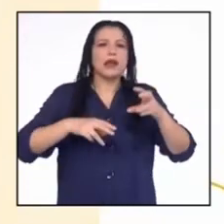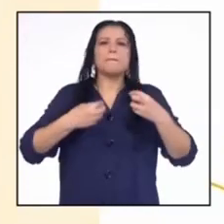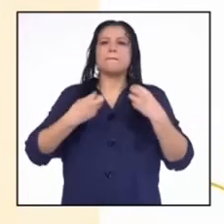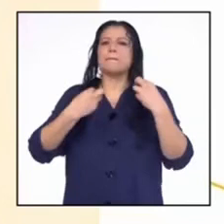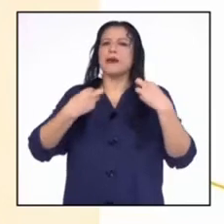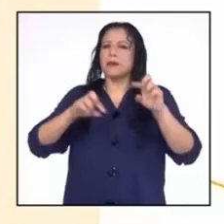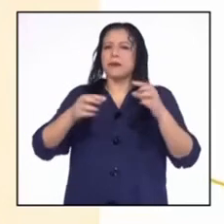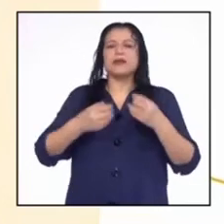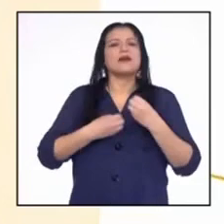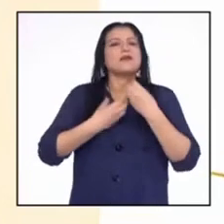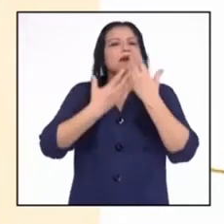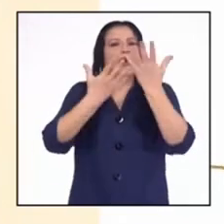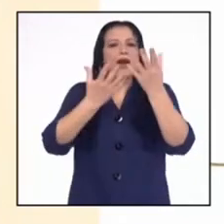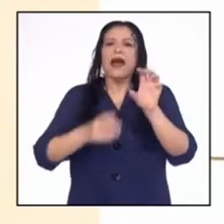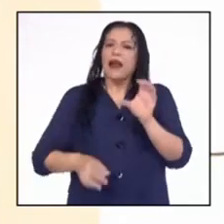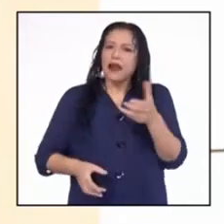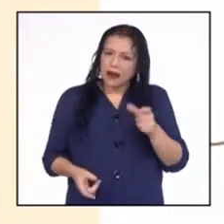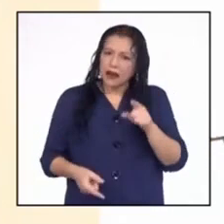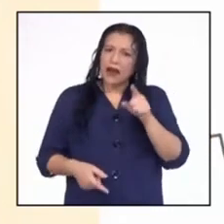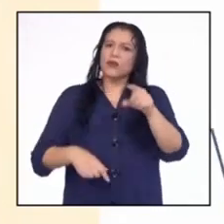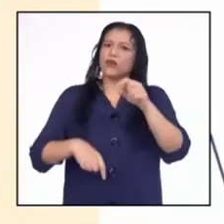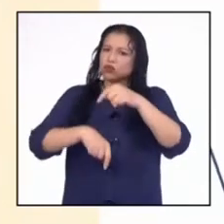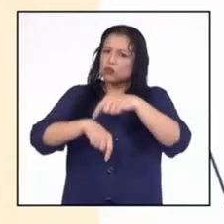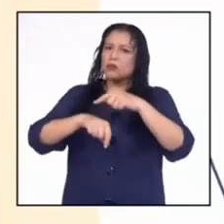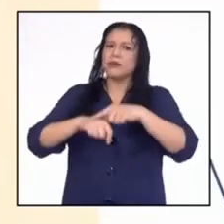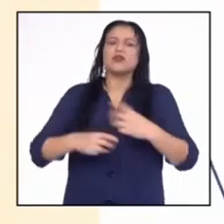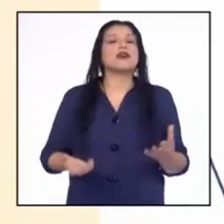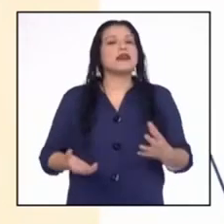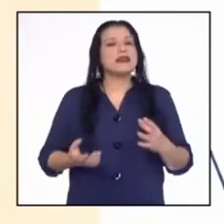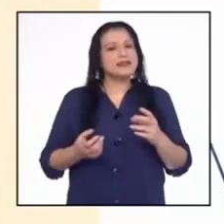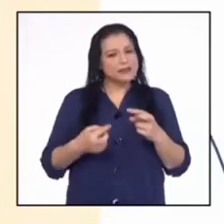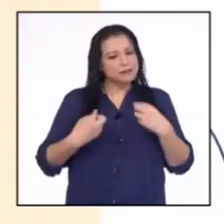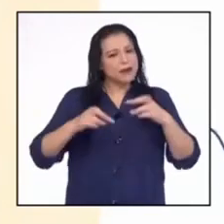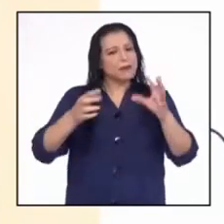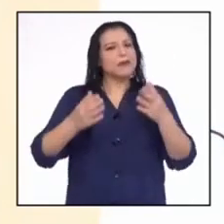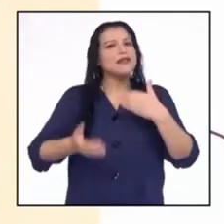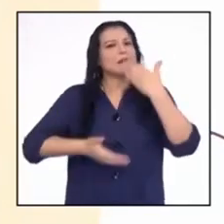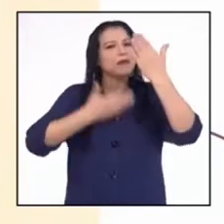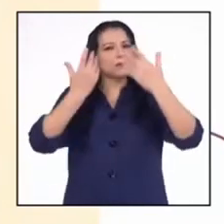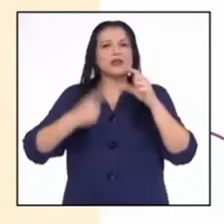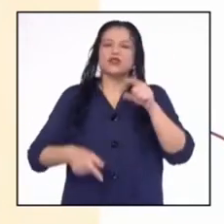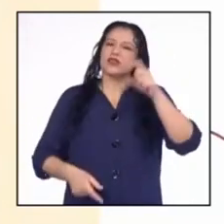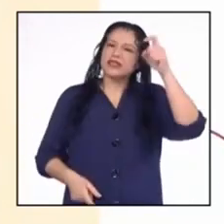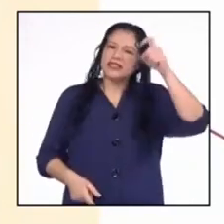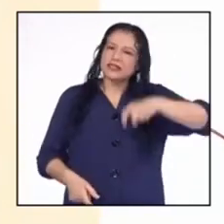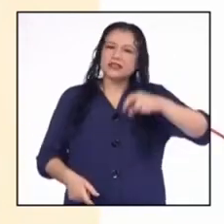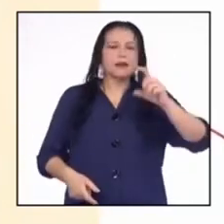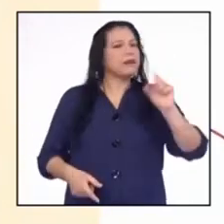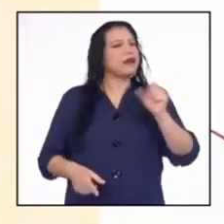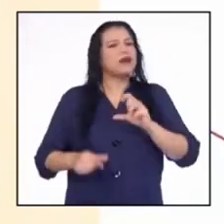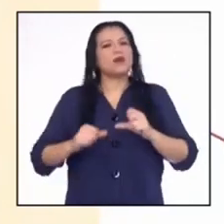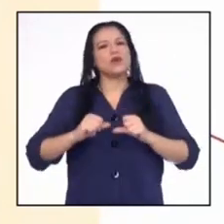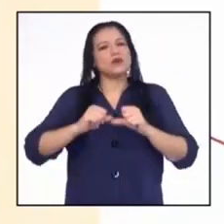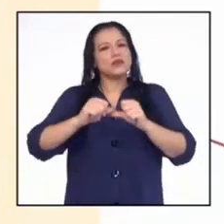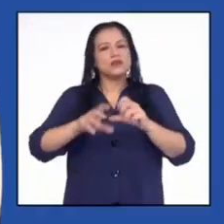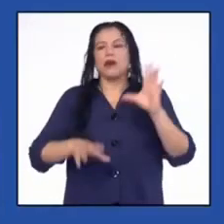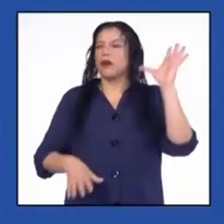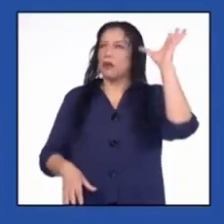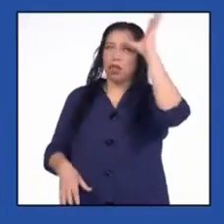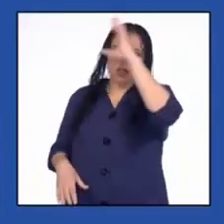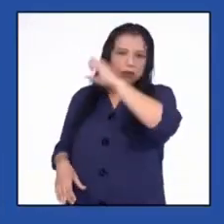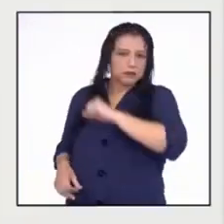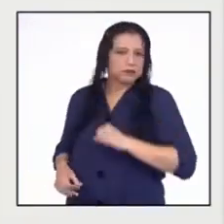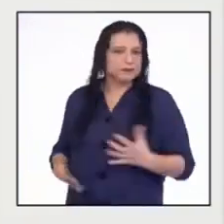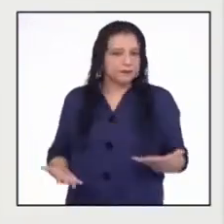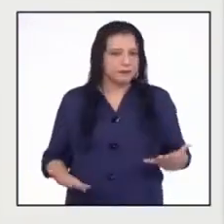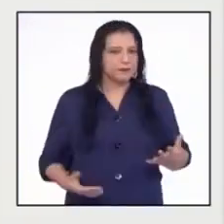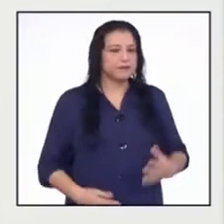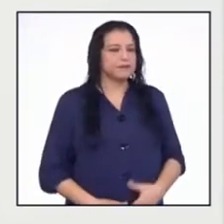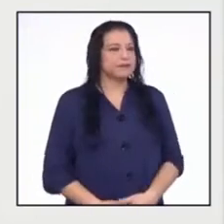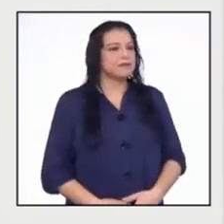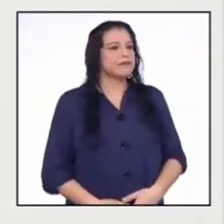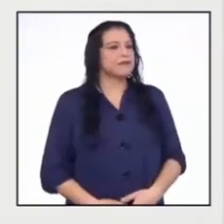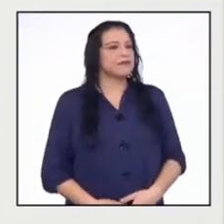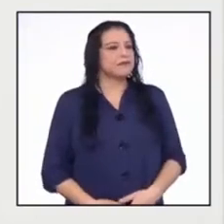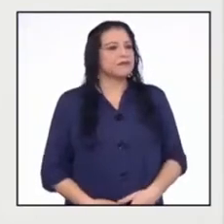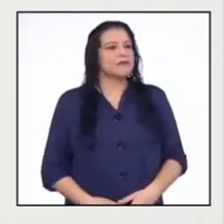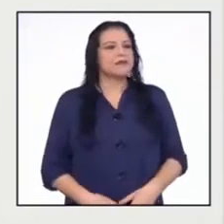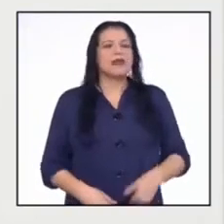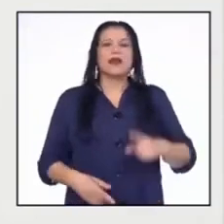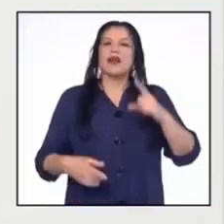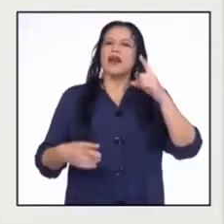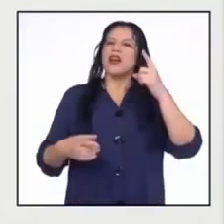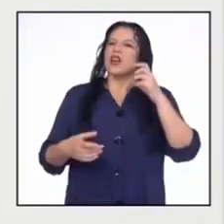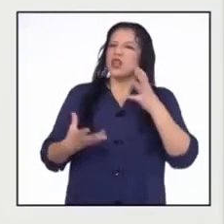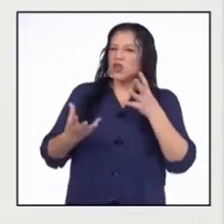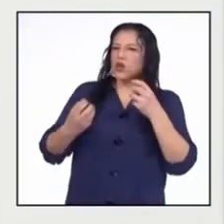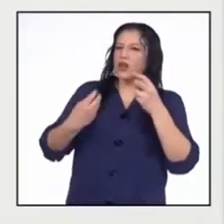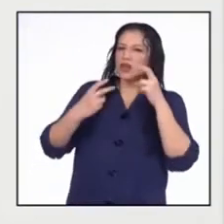es un espacio que lo permite y por ello lo necesitan para no seguir siendo invisibles. Quiero quedarme con